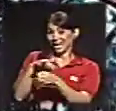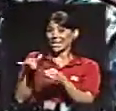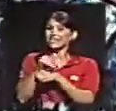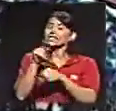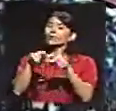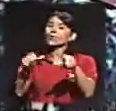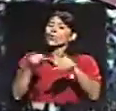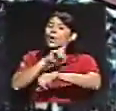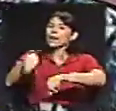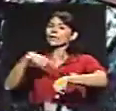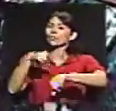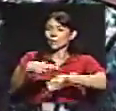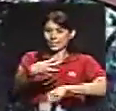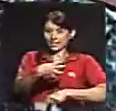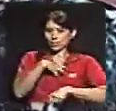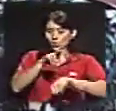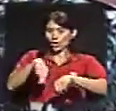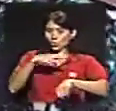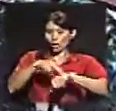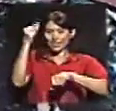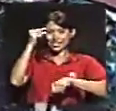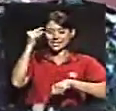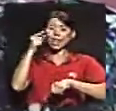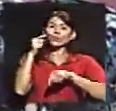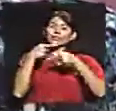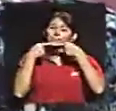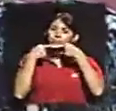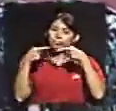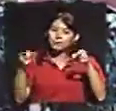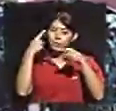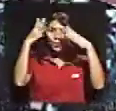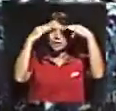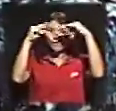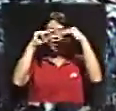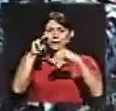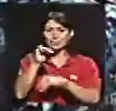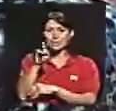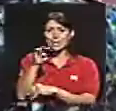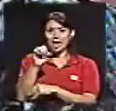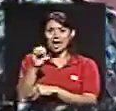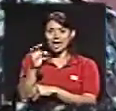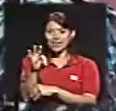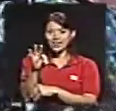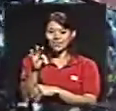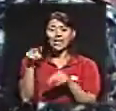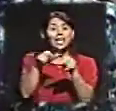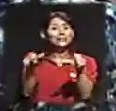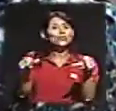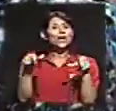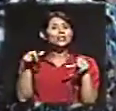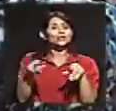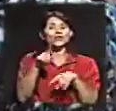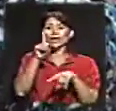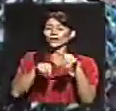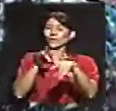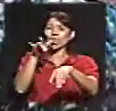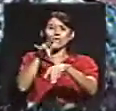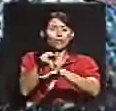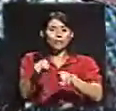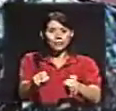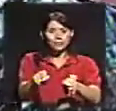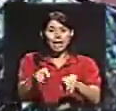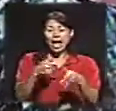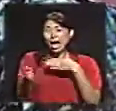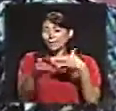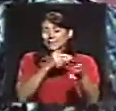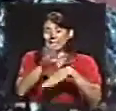natural, es patrimonio natural del Estado, así está declarada por los informes del MINAET, es zona inalienable. A pesar de que tiene